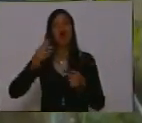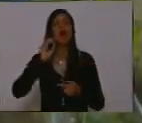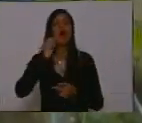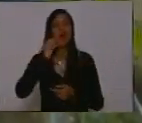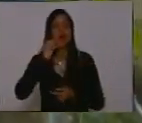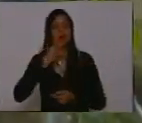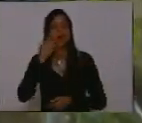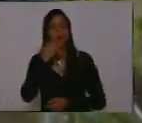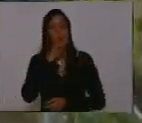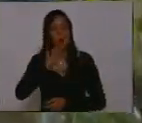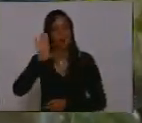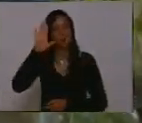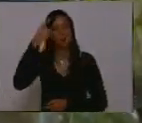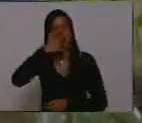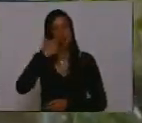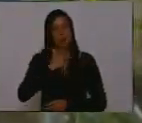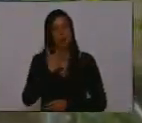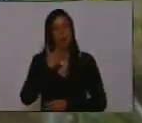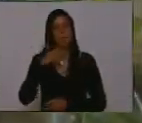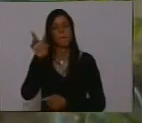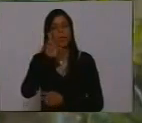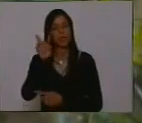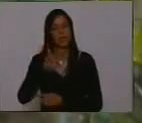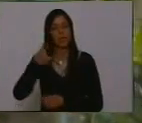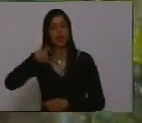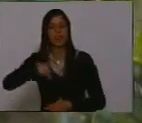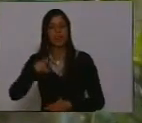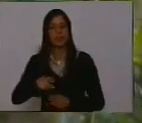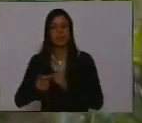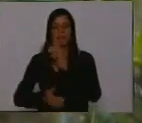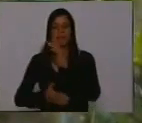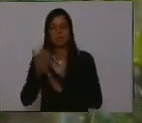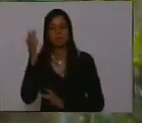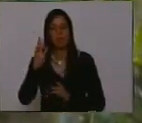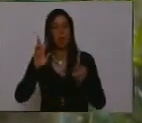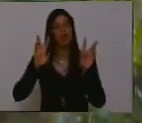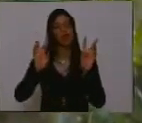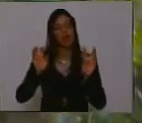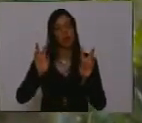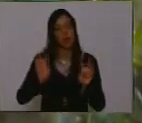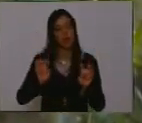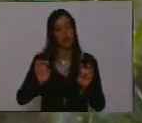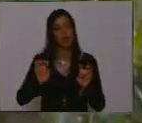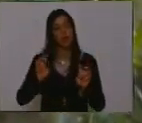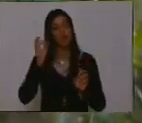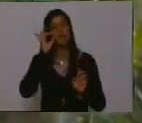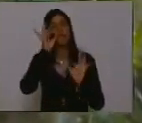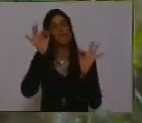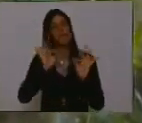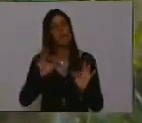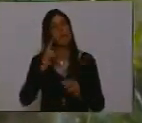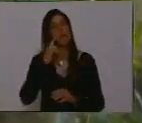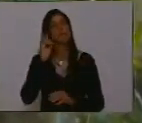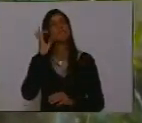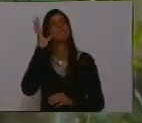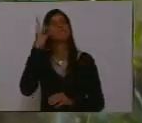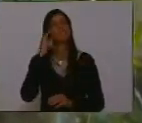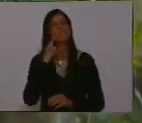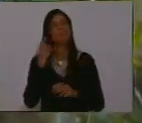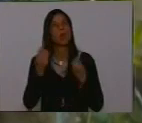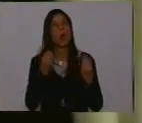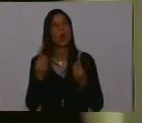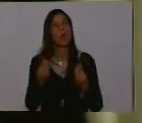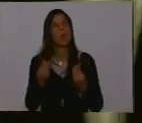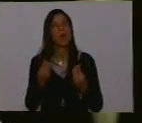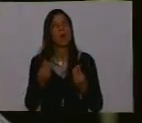y comprometidos de que Venezuela necesita enrumbarse a una nueva posibilidad económica, que no puede ser,